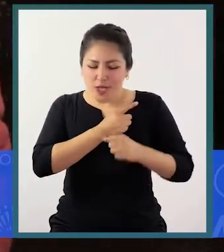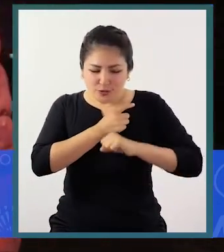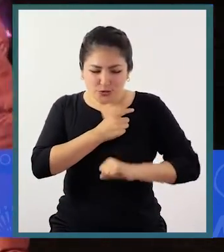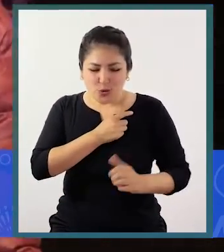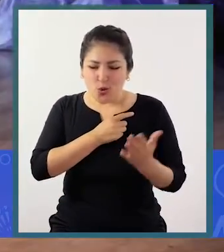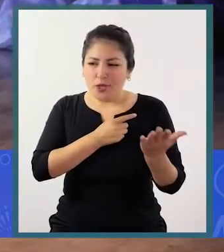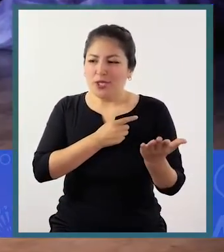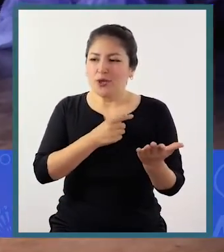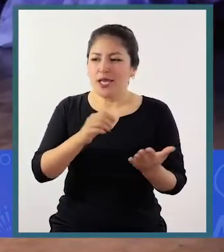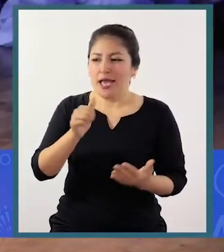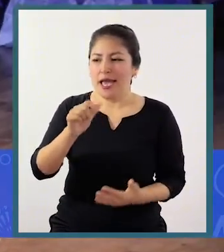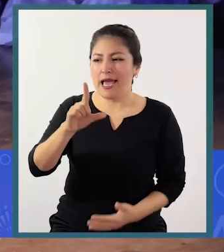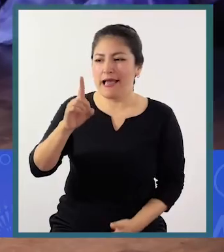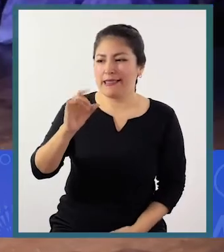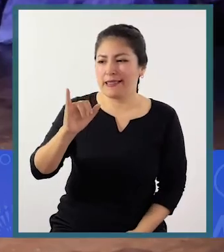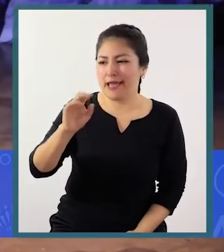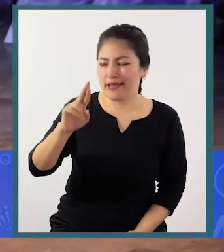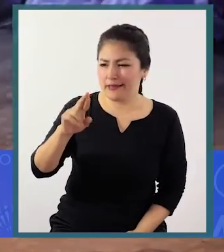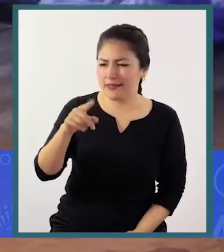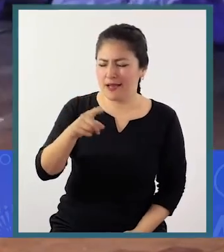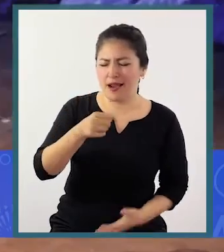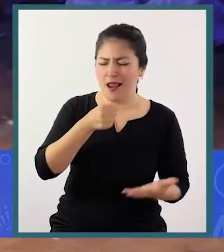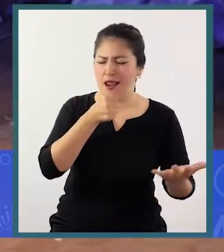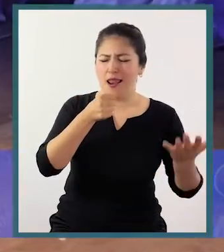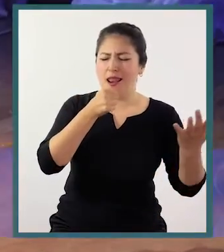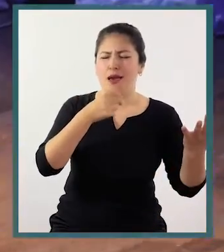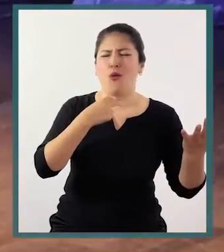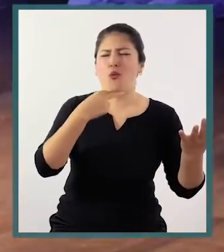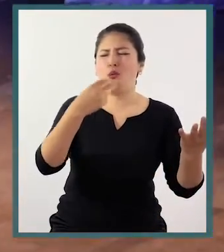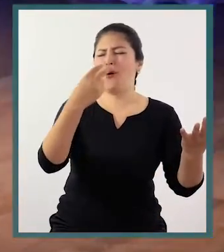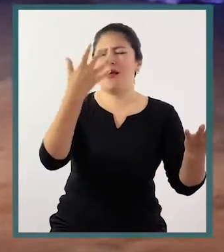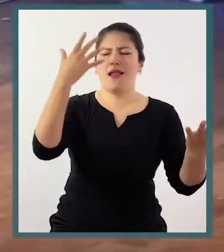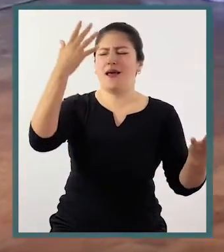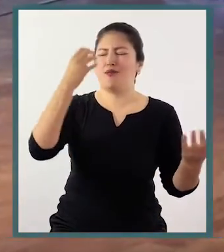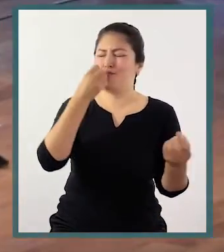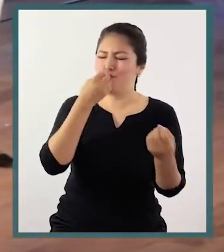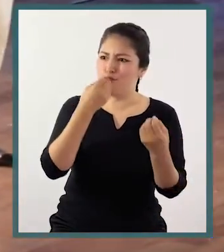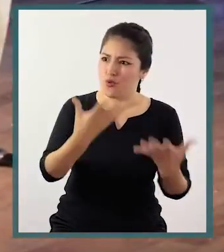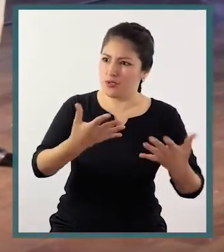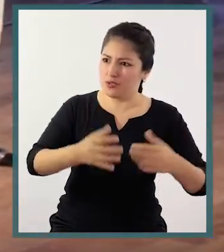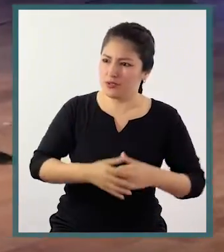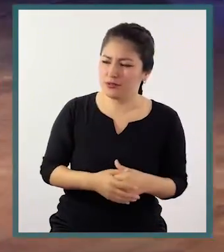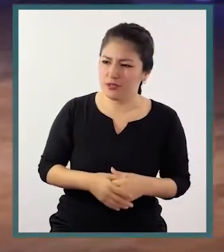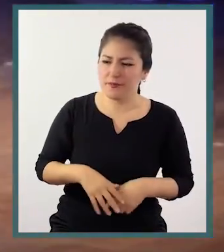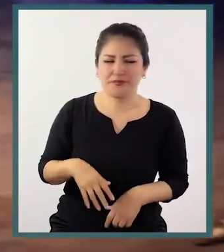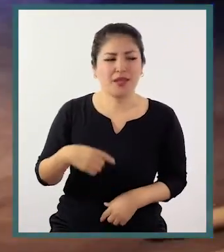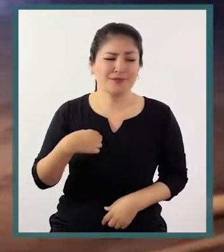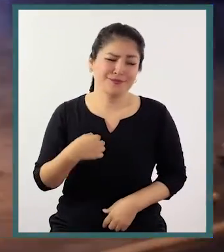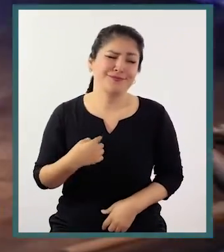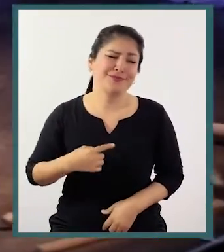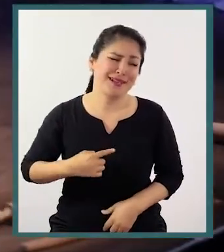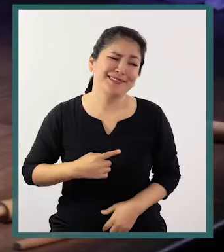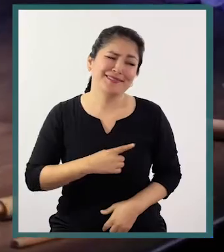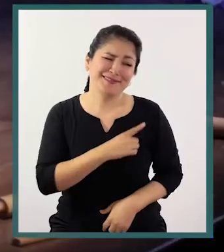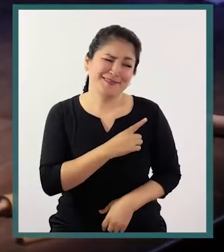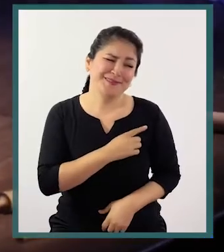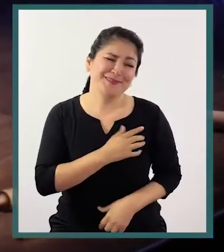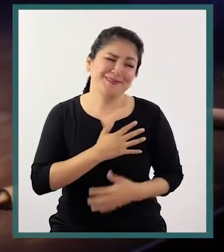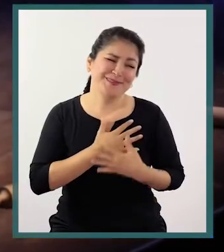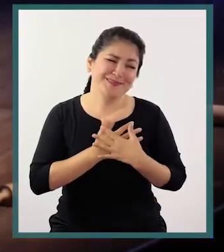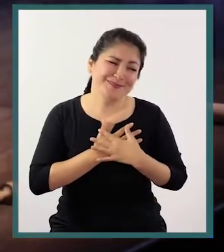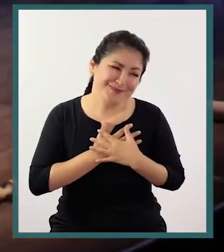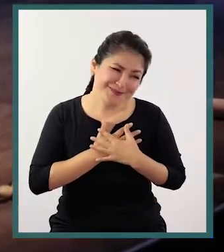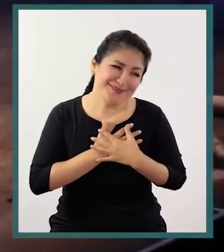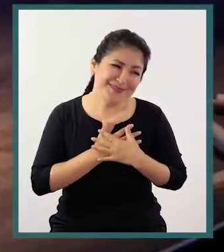su hijo Aldair, que tiene una voz, pucha, ya no, ya admirada. Un orgullo inmenso